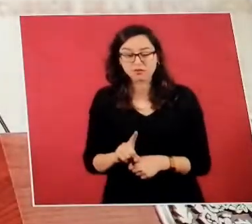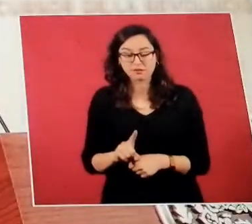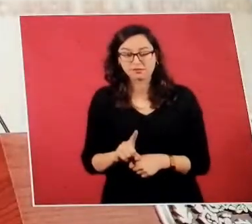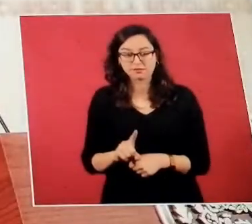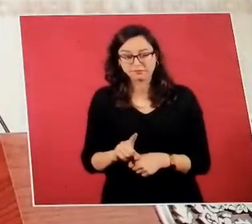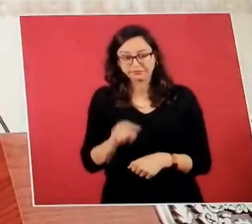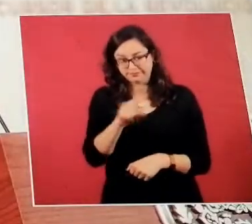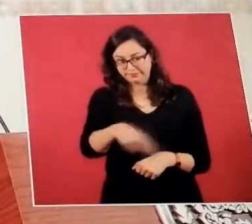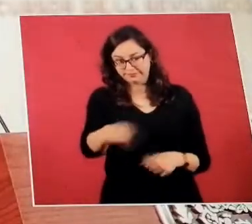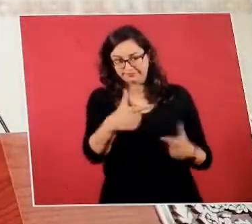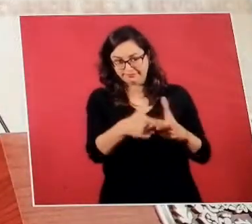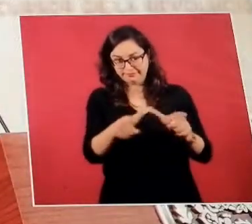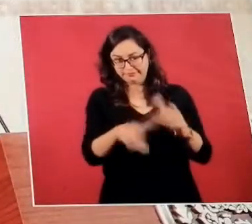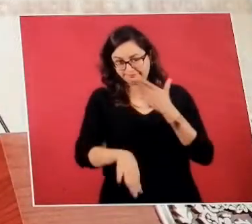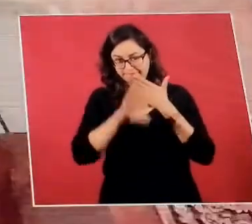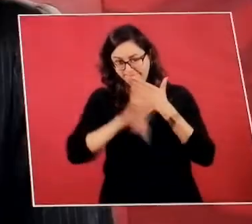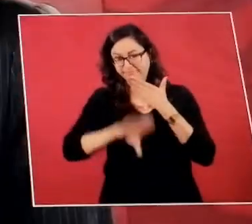este grupo